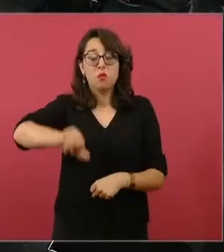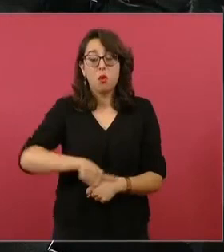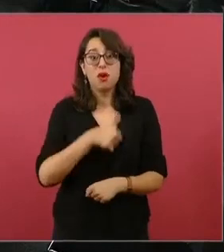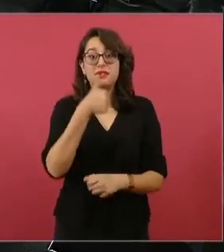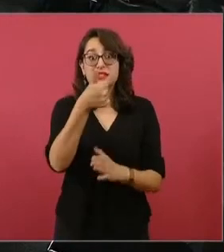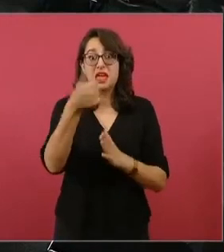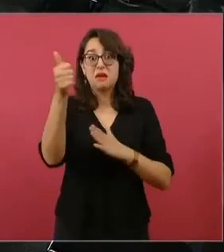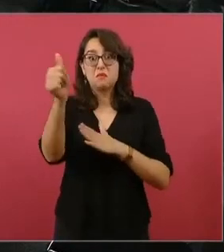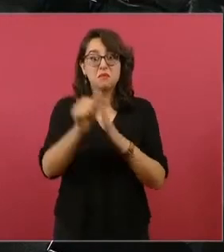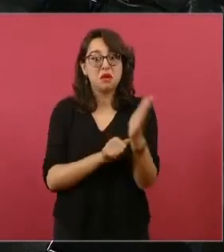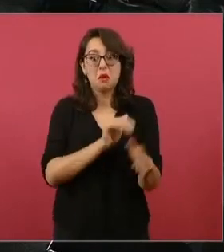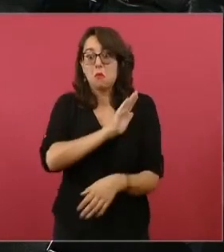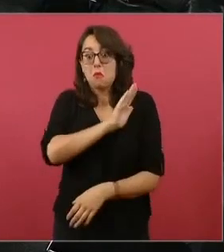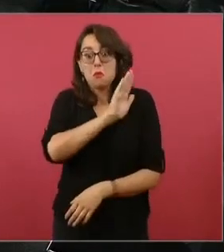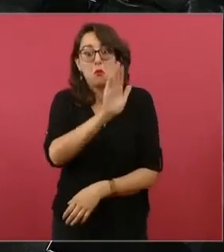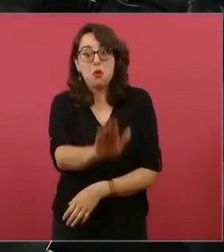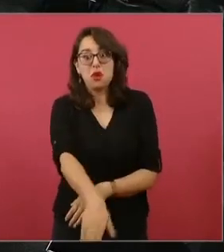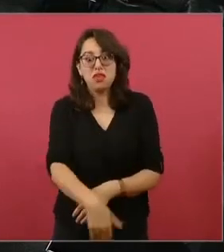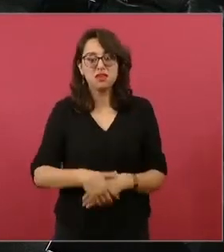Nada de que